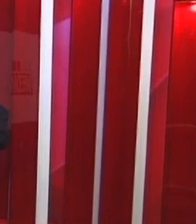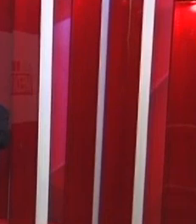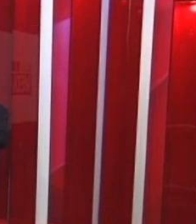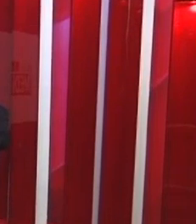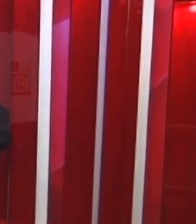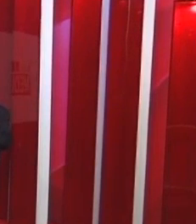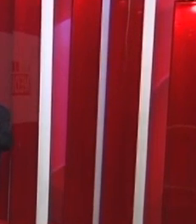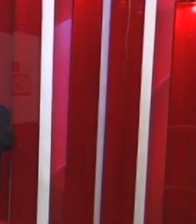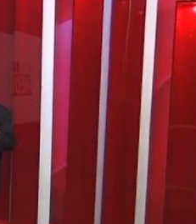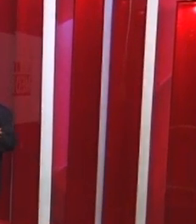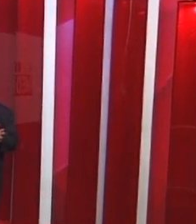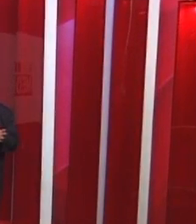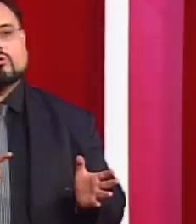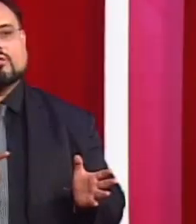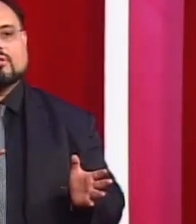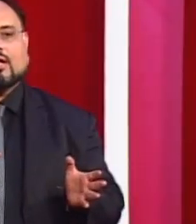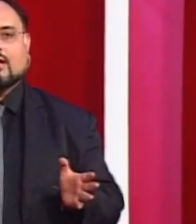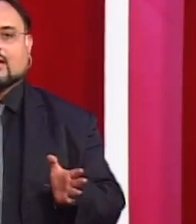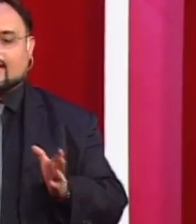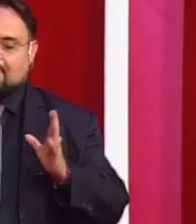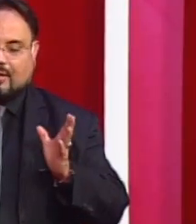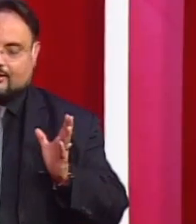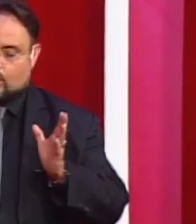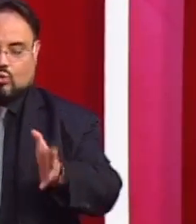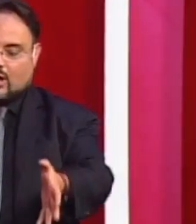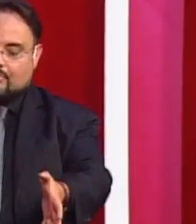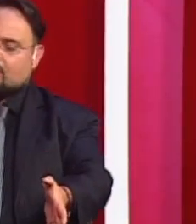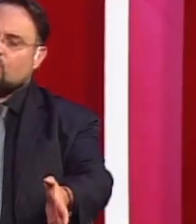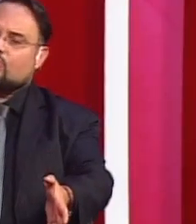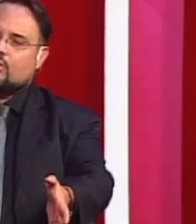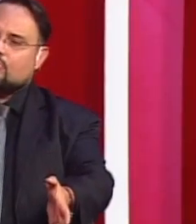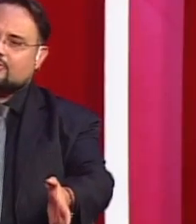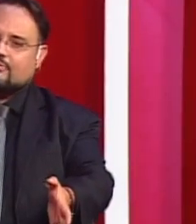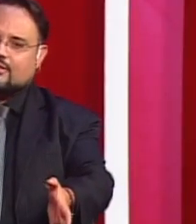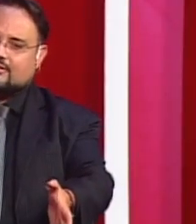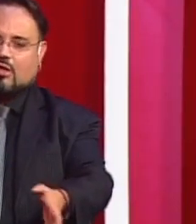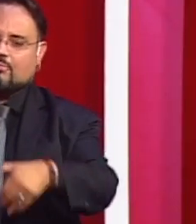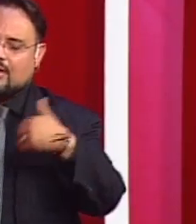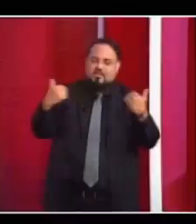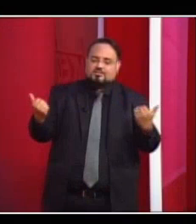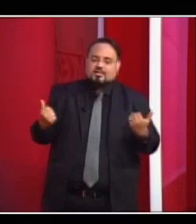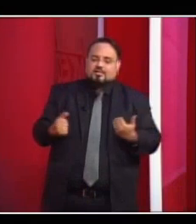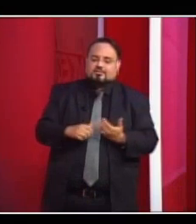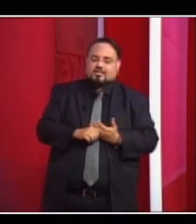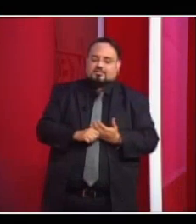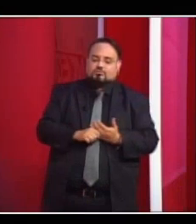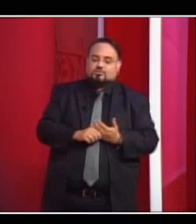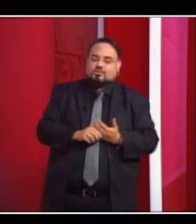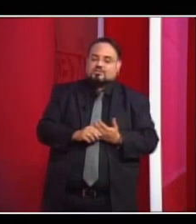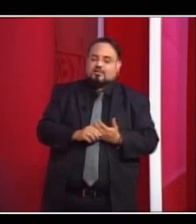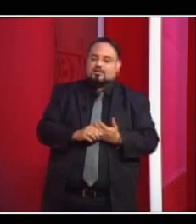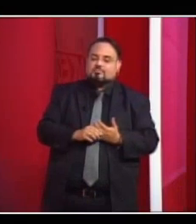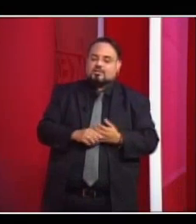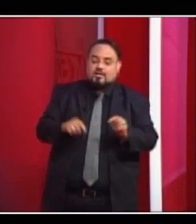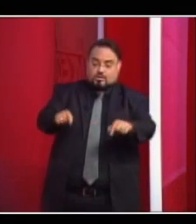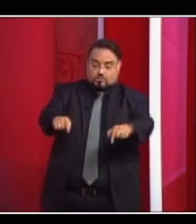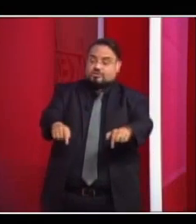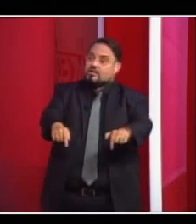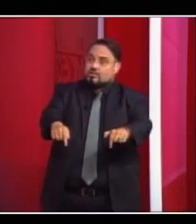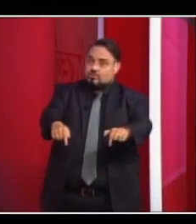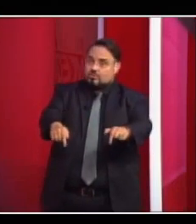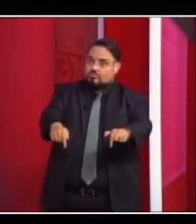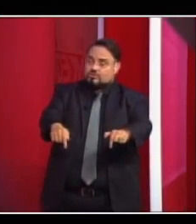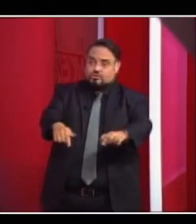empieza por controlar aquel fenómeno criminal que particularmente como lo hemos evidenciado en varias situaciones acá en la medida